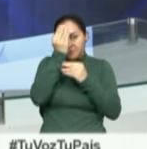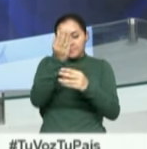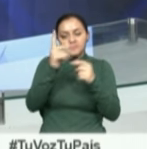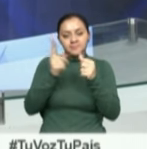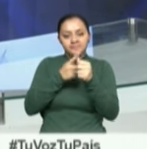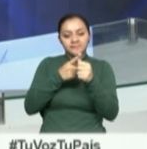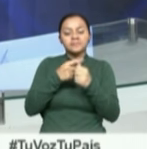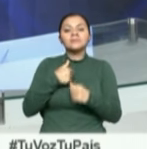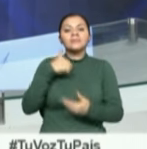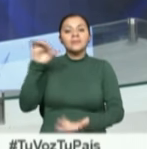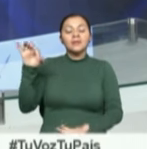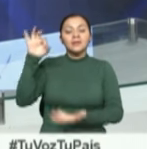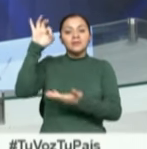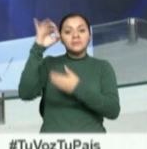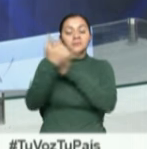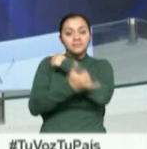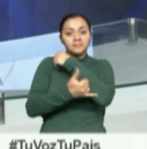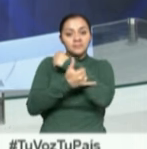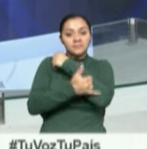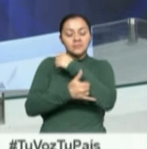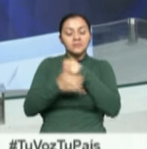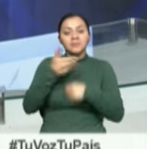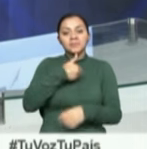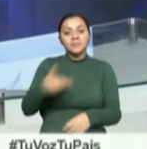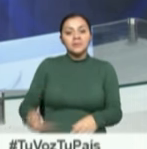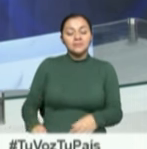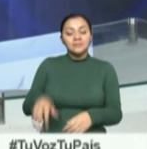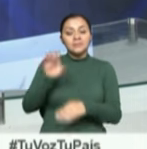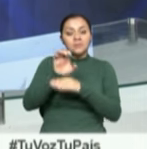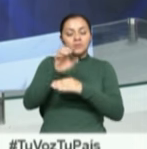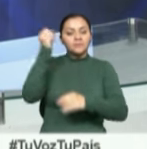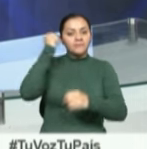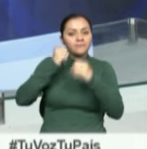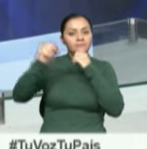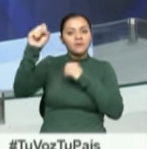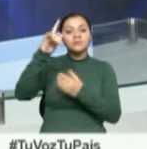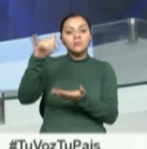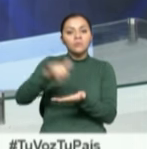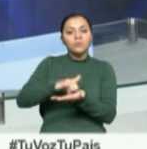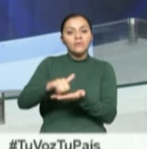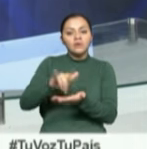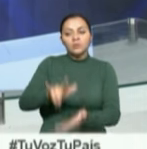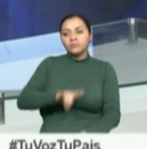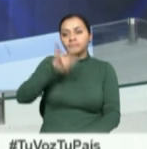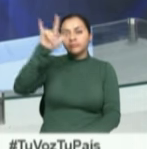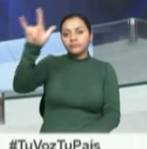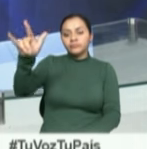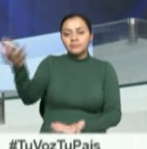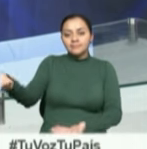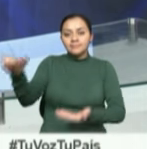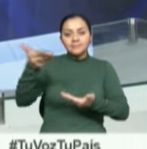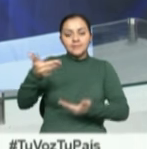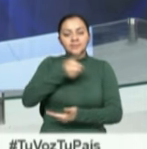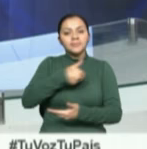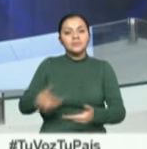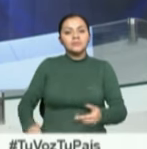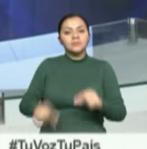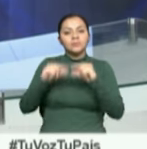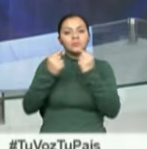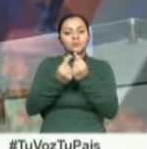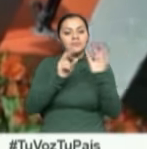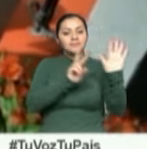En representación del país, el presidente Rafael Correa viajó a Nueva York para recibir la presidencia pro tempore del